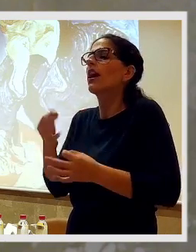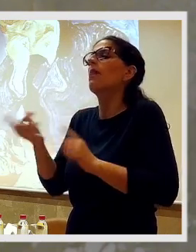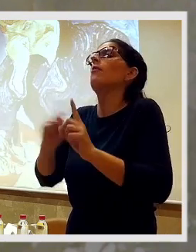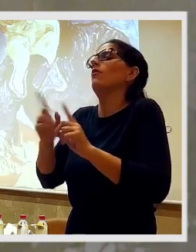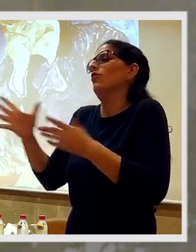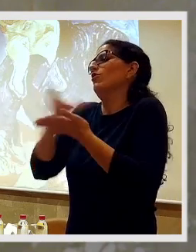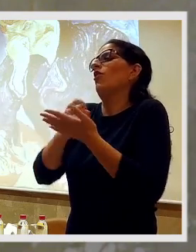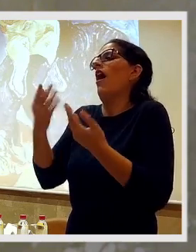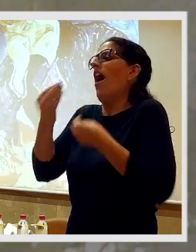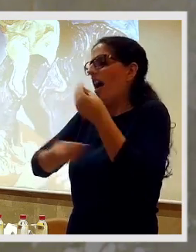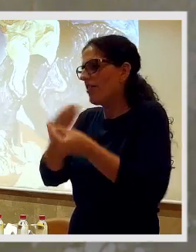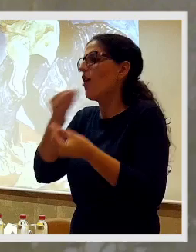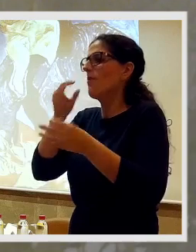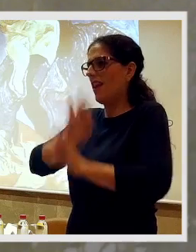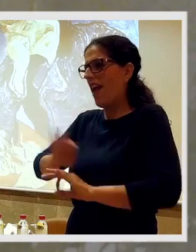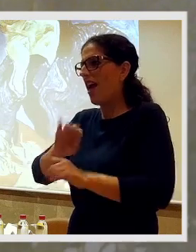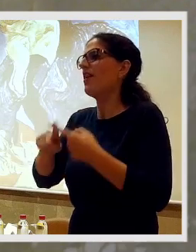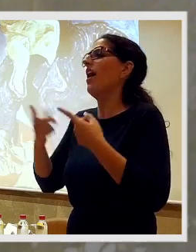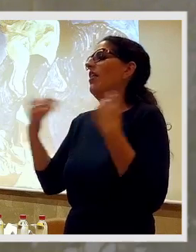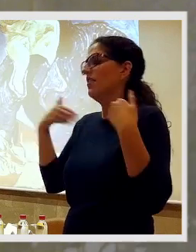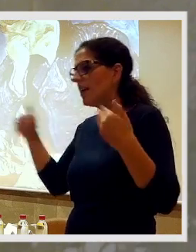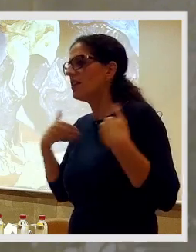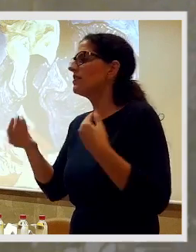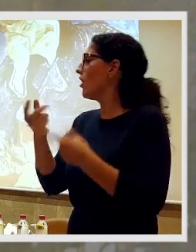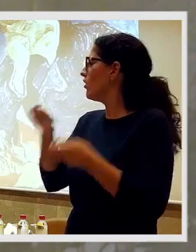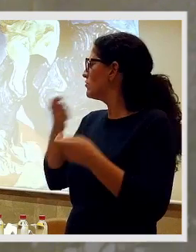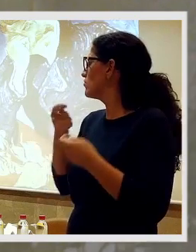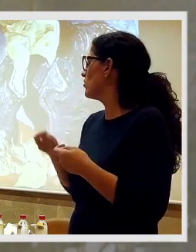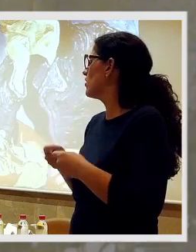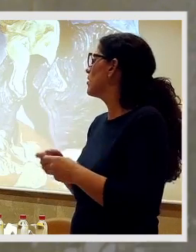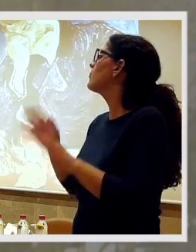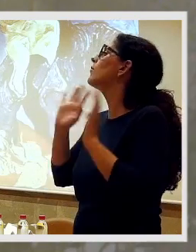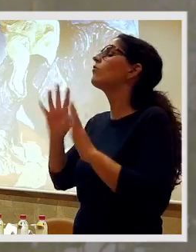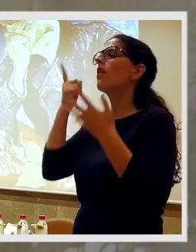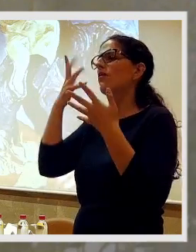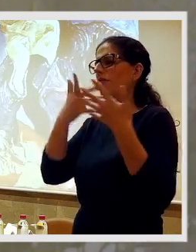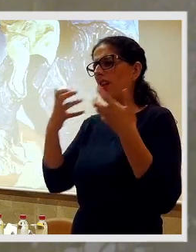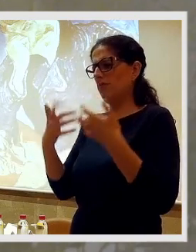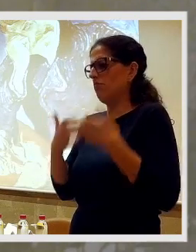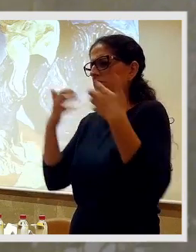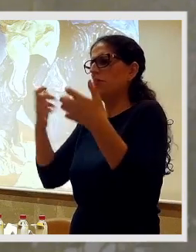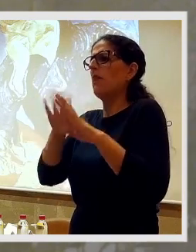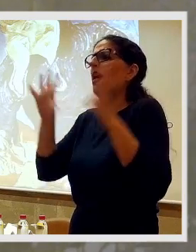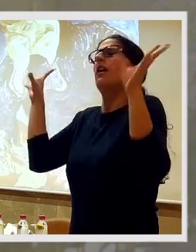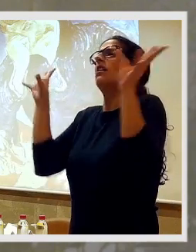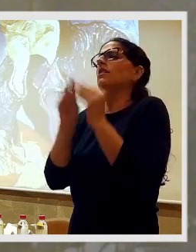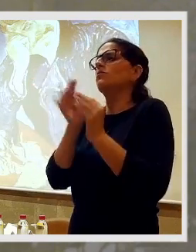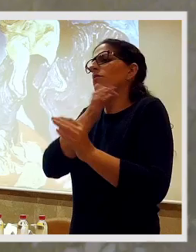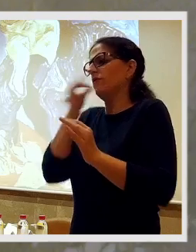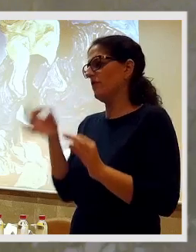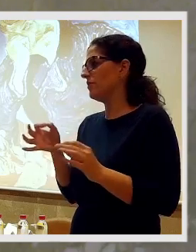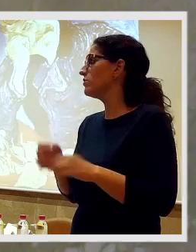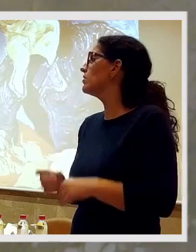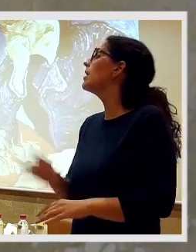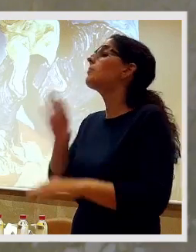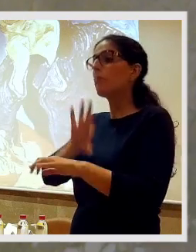el ejercicio. Perdón, dieta y ejercicio. Pero hay una frase que sin duda lo resume perfectamente. Si el